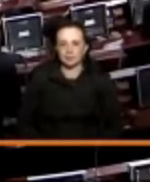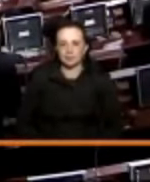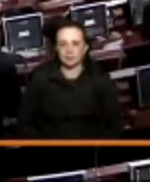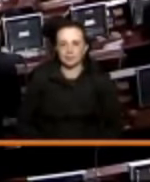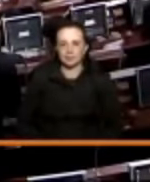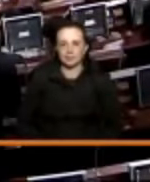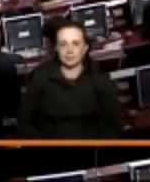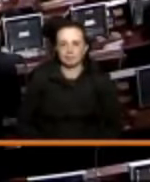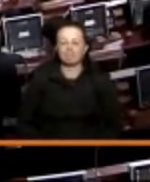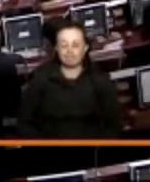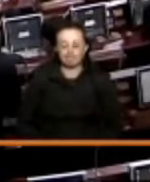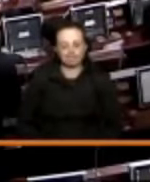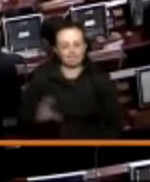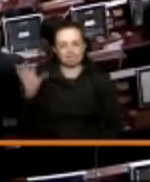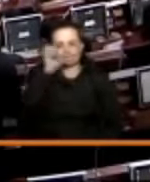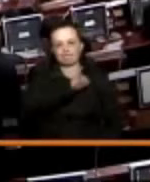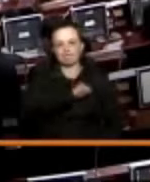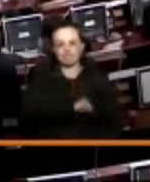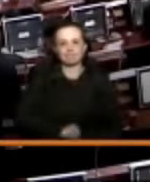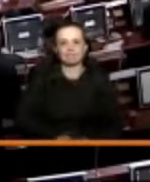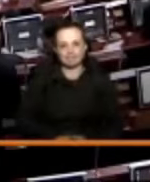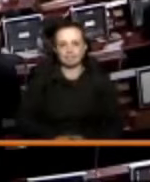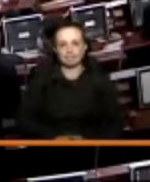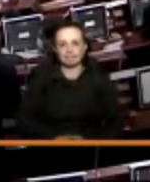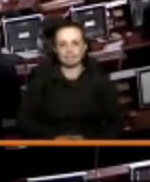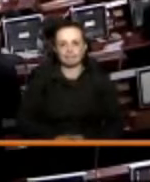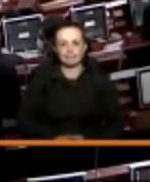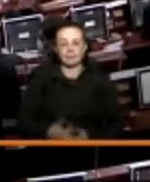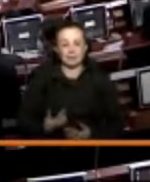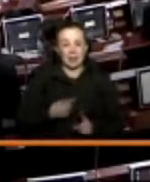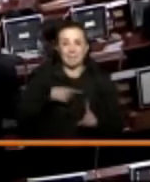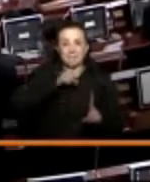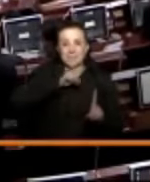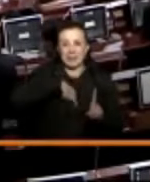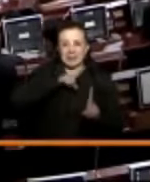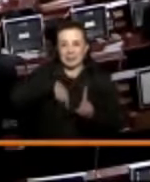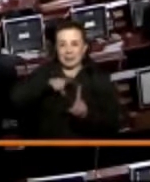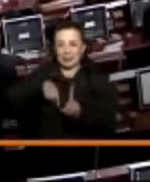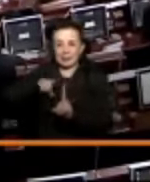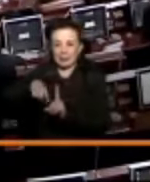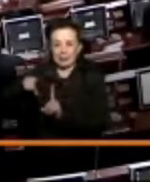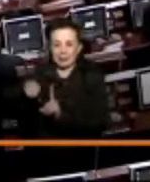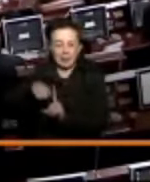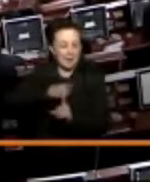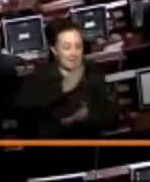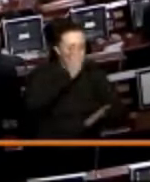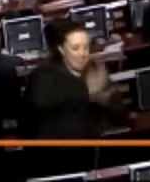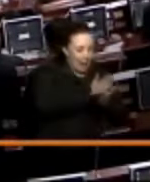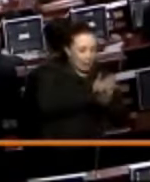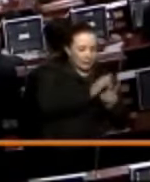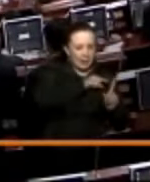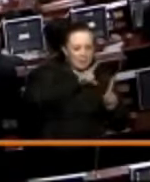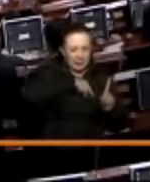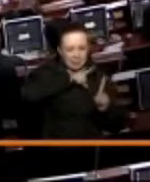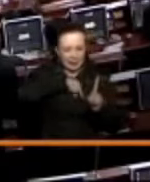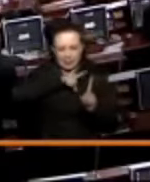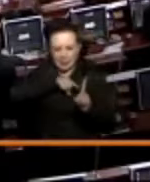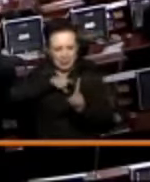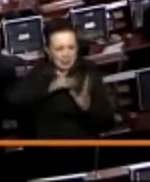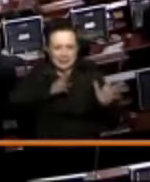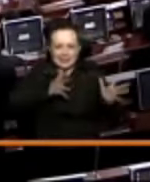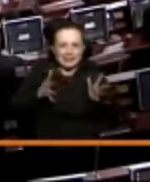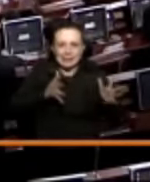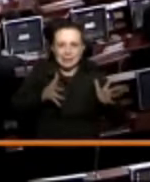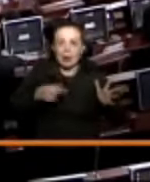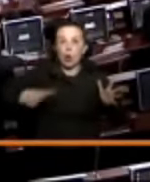Es así que en pocos meses de haberse iniciado la pandemia, logramos duplicar